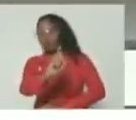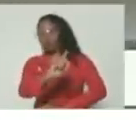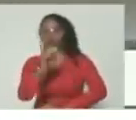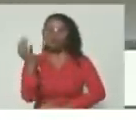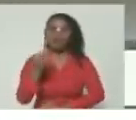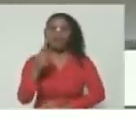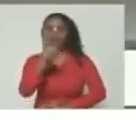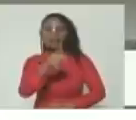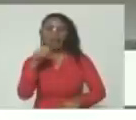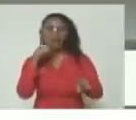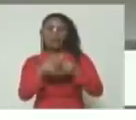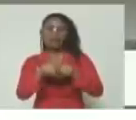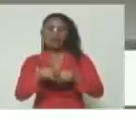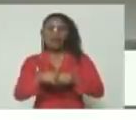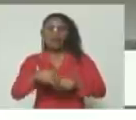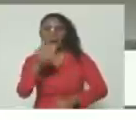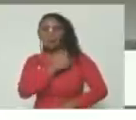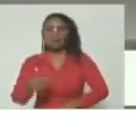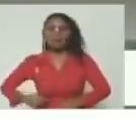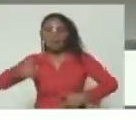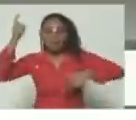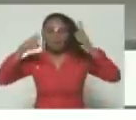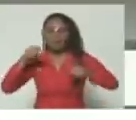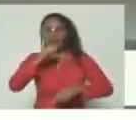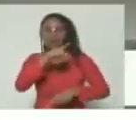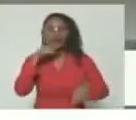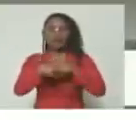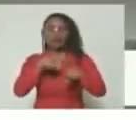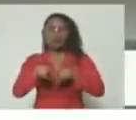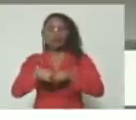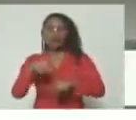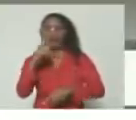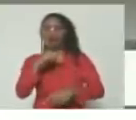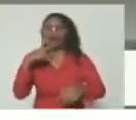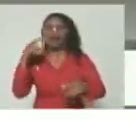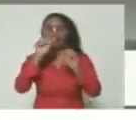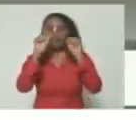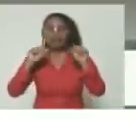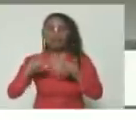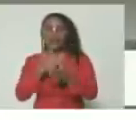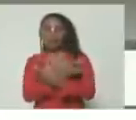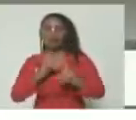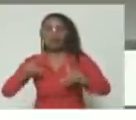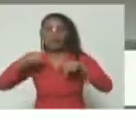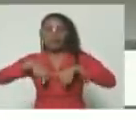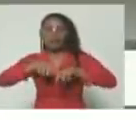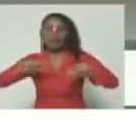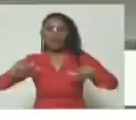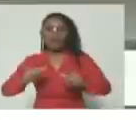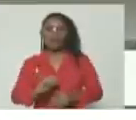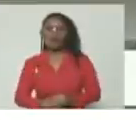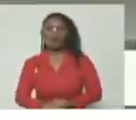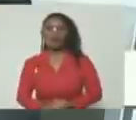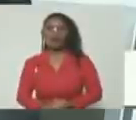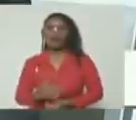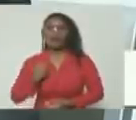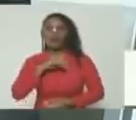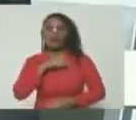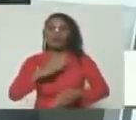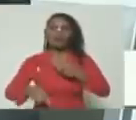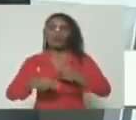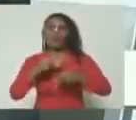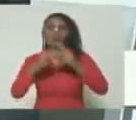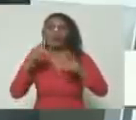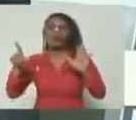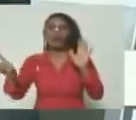crítica injusta al comandante Chávez, es una crítica injusta al sistema de democratización de las tierras que hemos construido con la ley